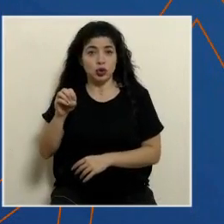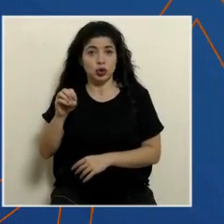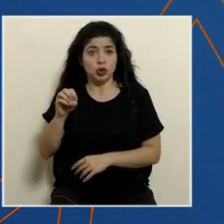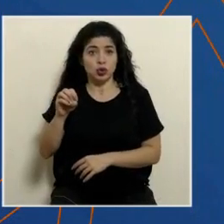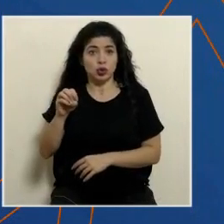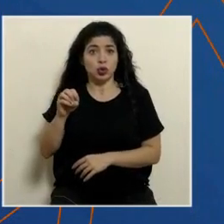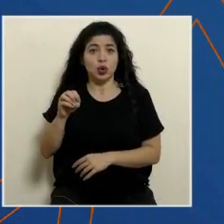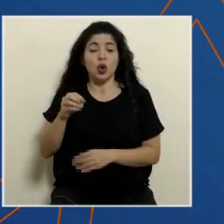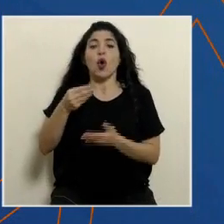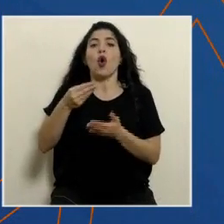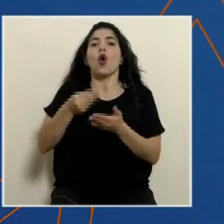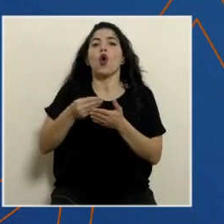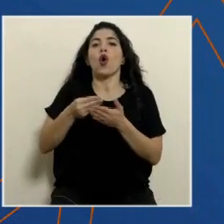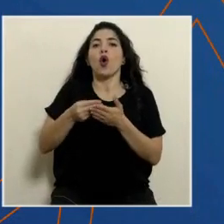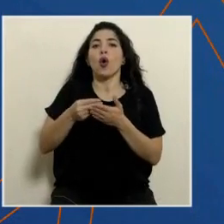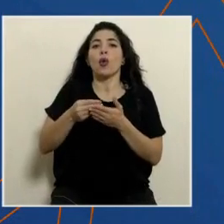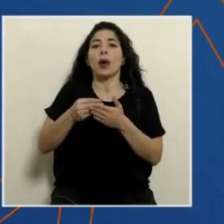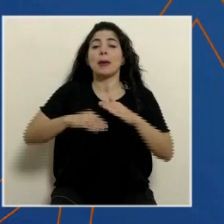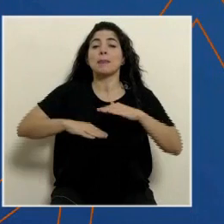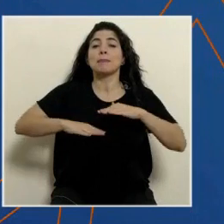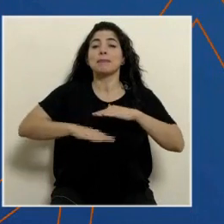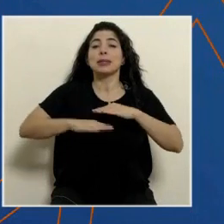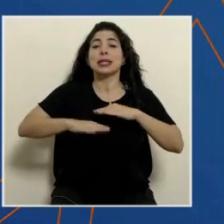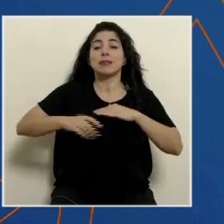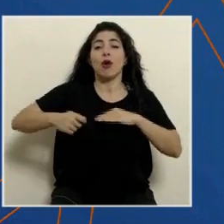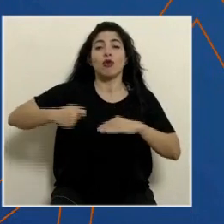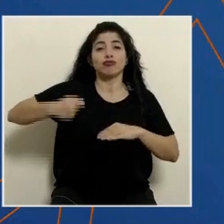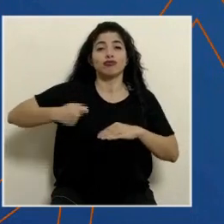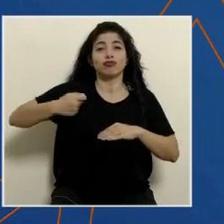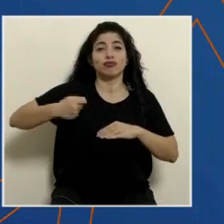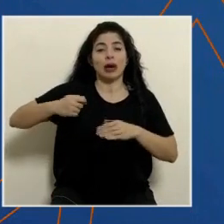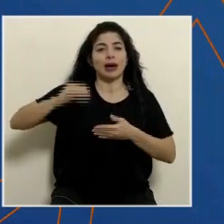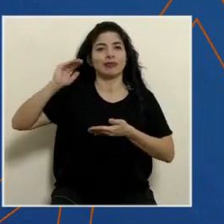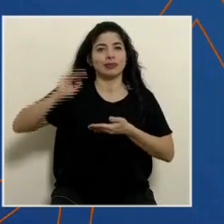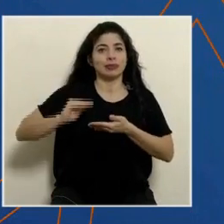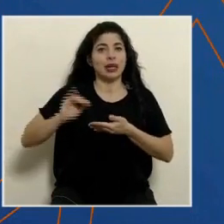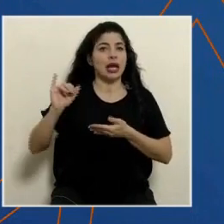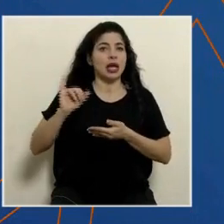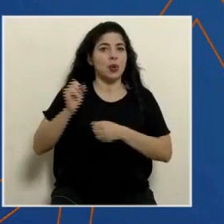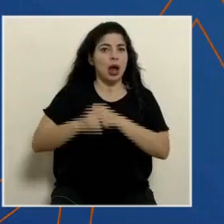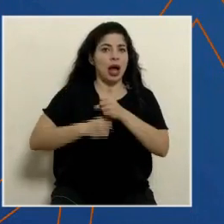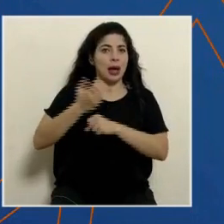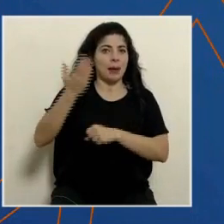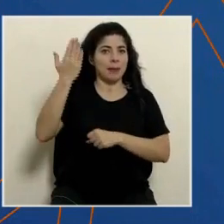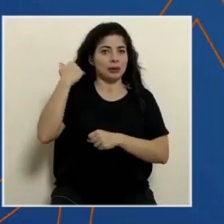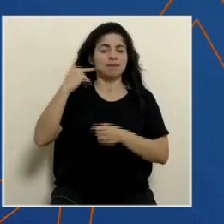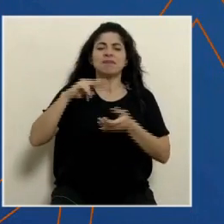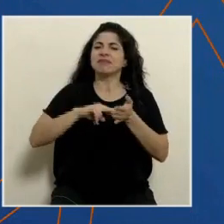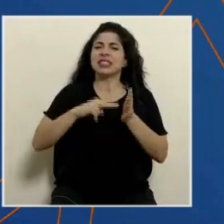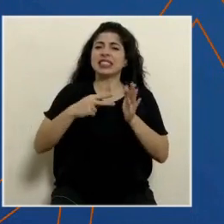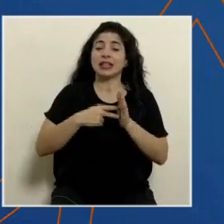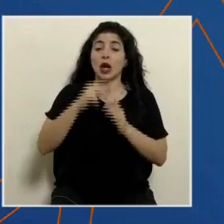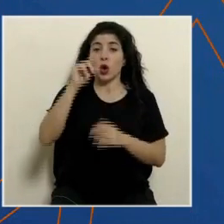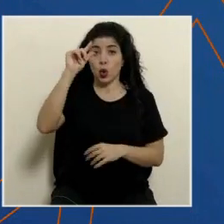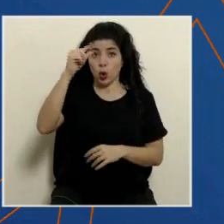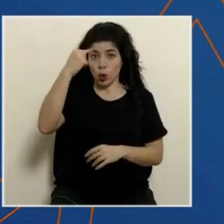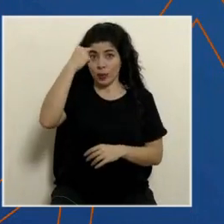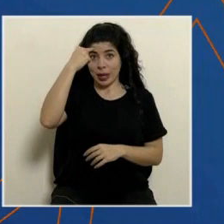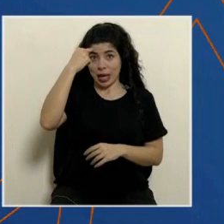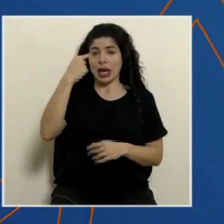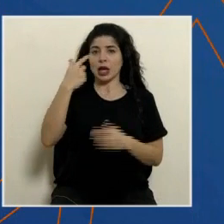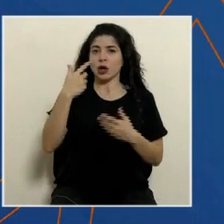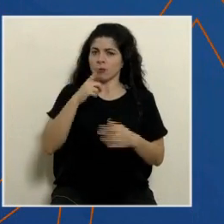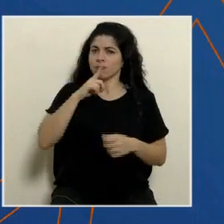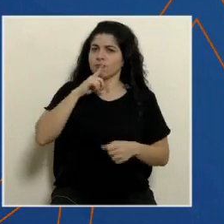se cobre de manera diferenciada la base mínima contributiva, como lo estuvimos haciendo el año pasado. Es decir, el Gobierno de la República